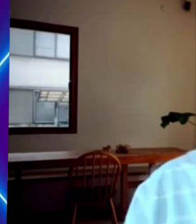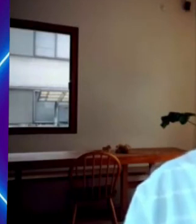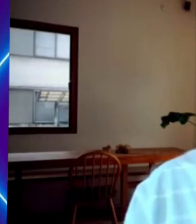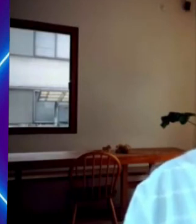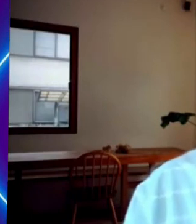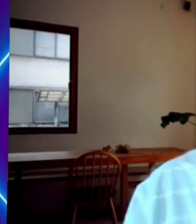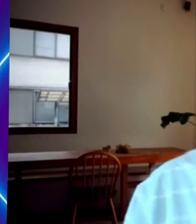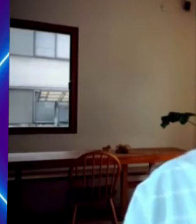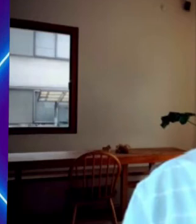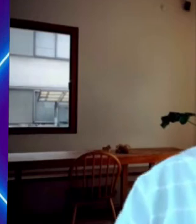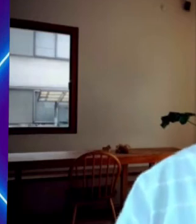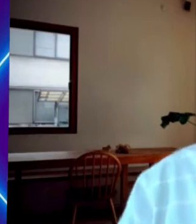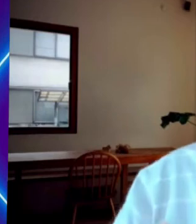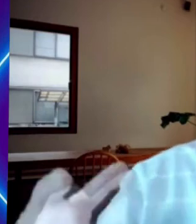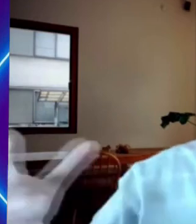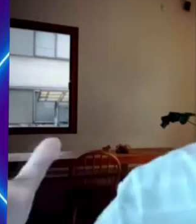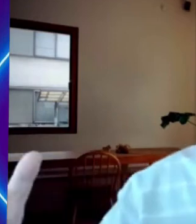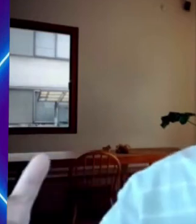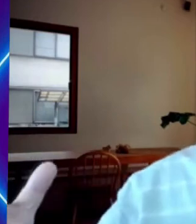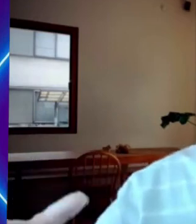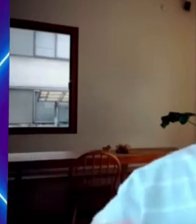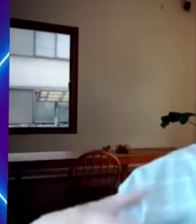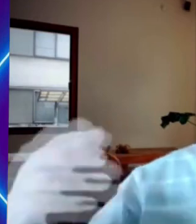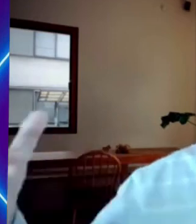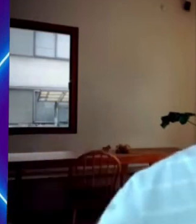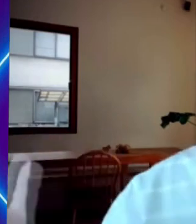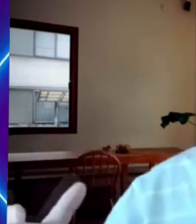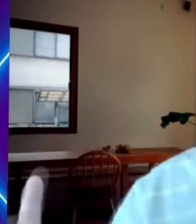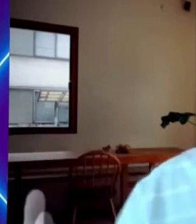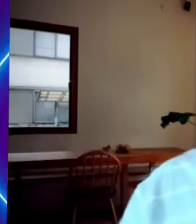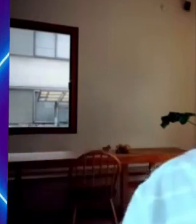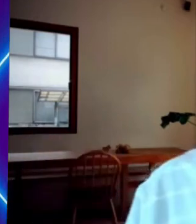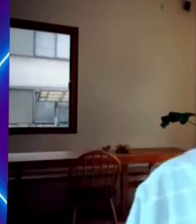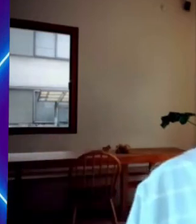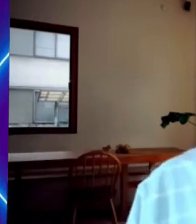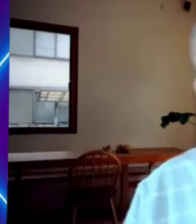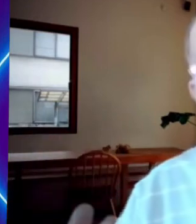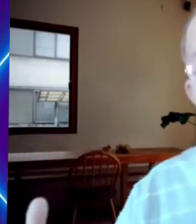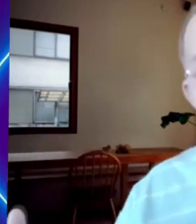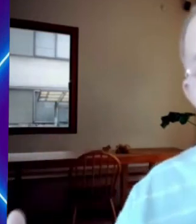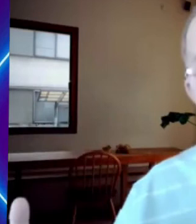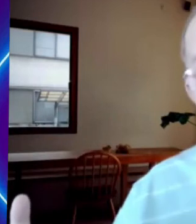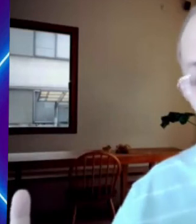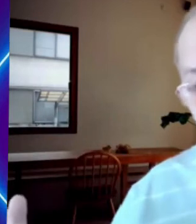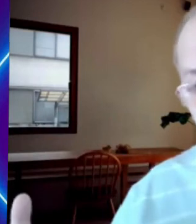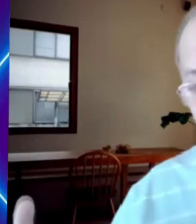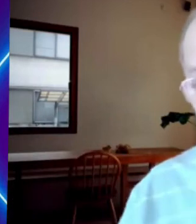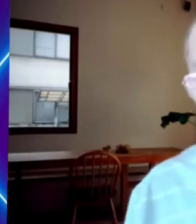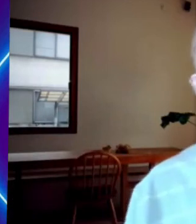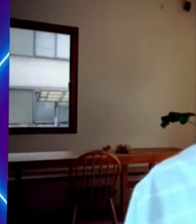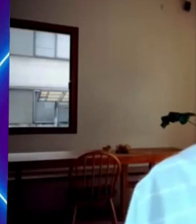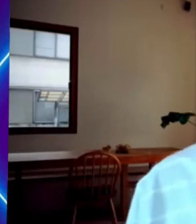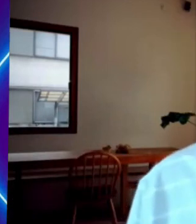que haya un consenso para que tu vida de aquí en adelante, en lo económico, sea